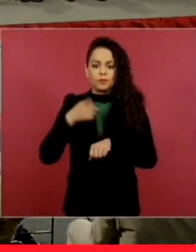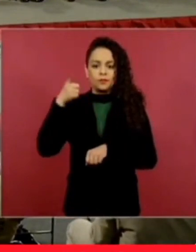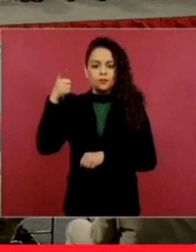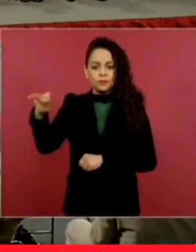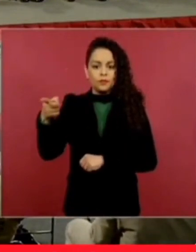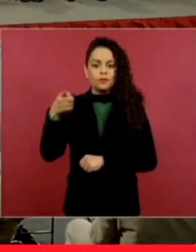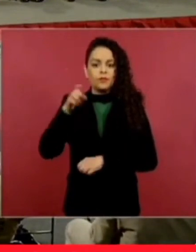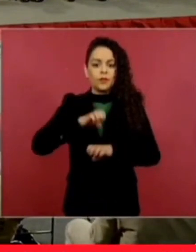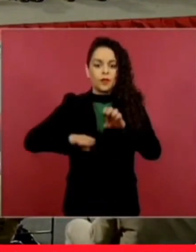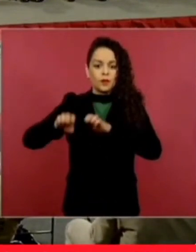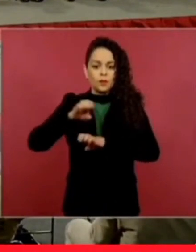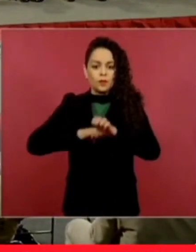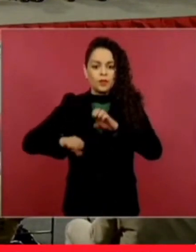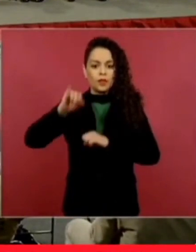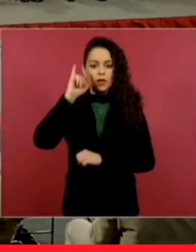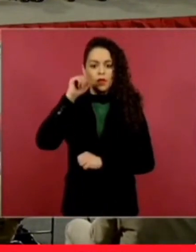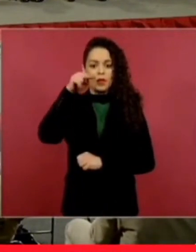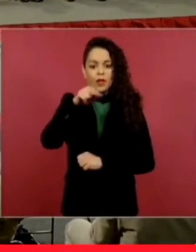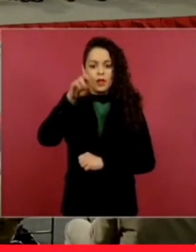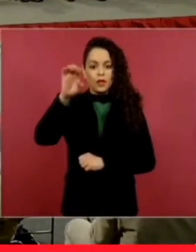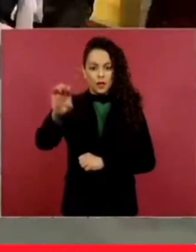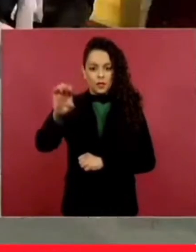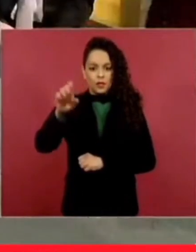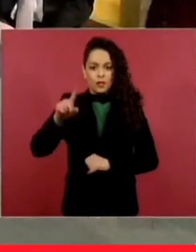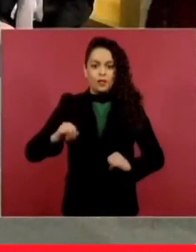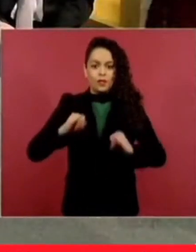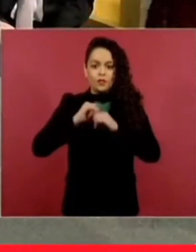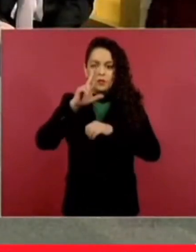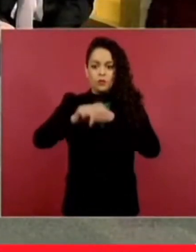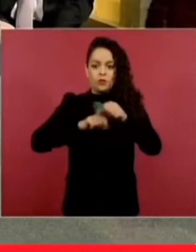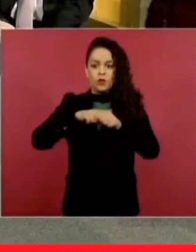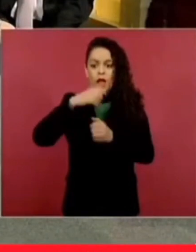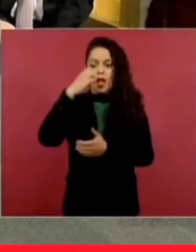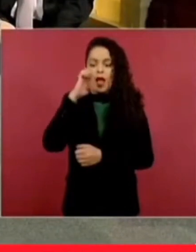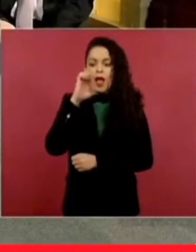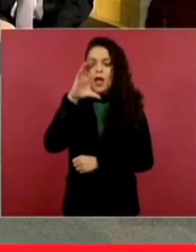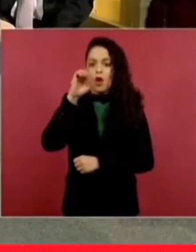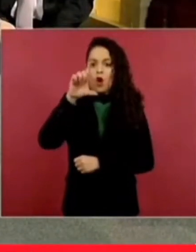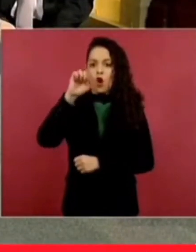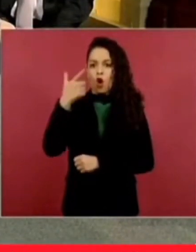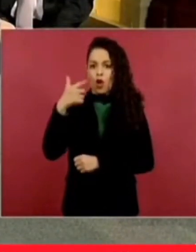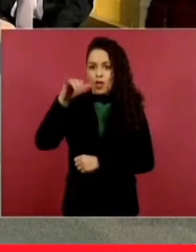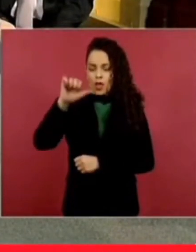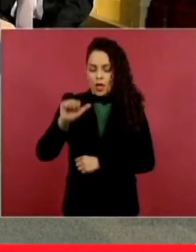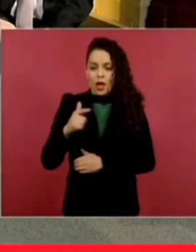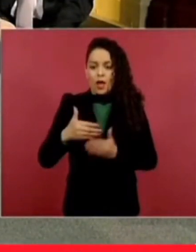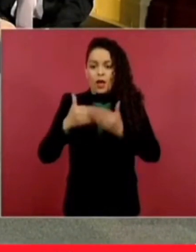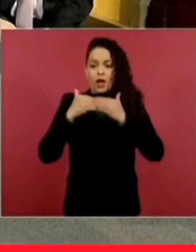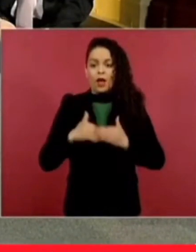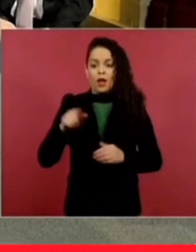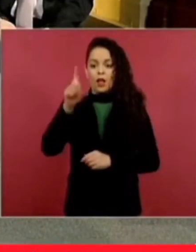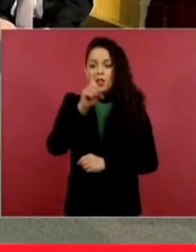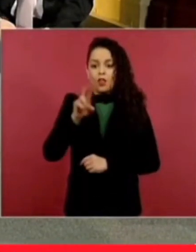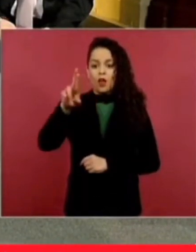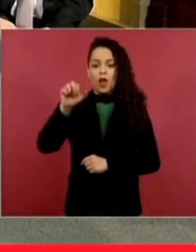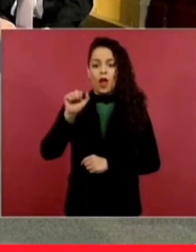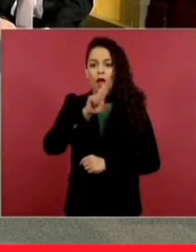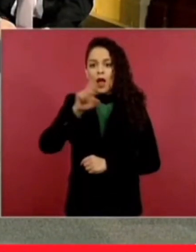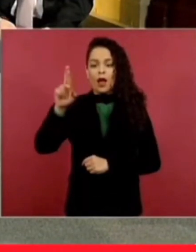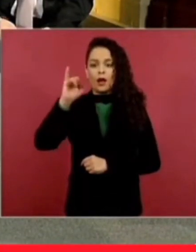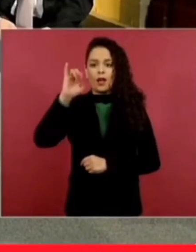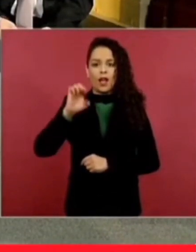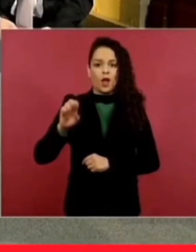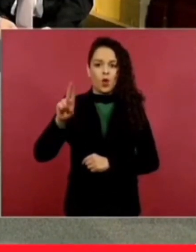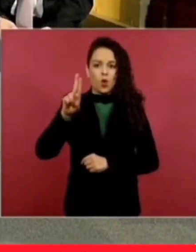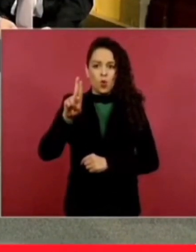de Ecología y Cambio Climático, y un compañero técnico, el doctor Abreu, que también